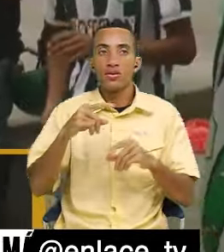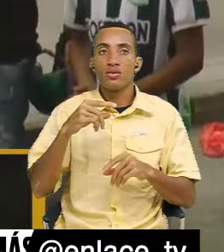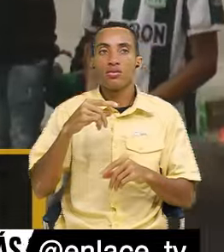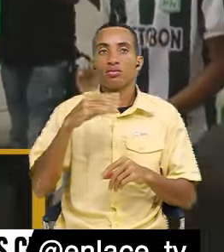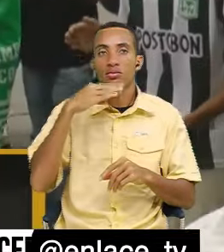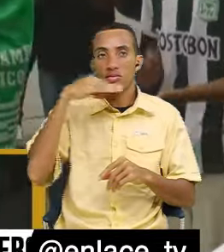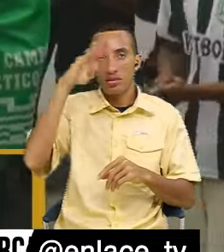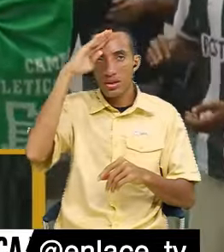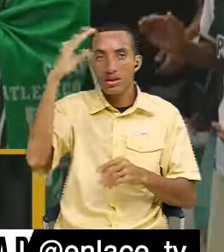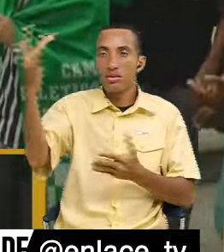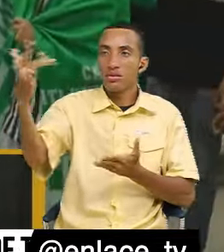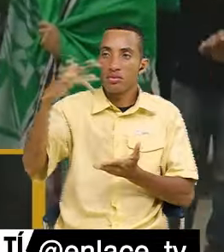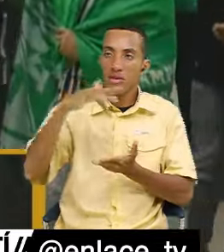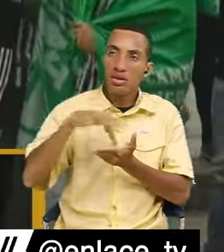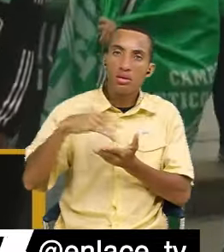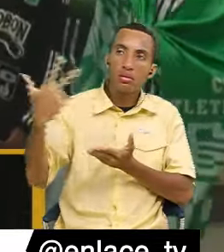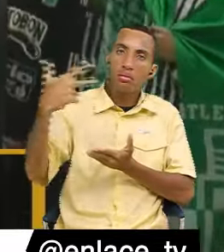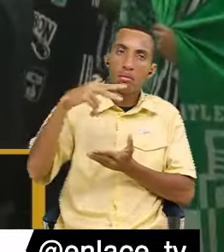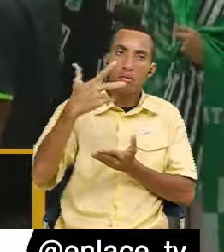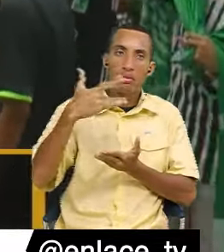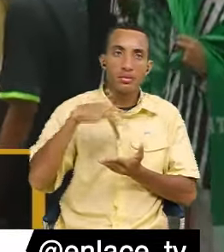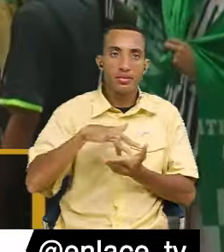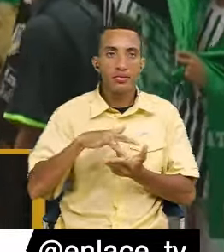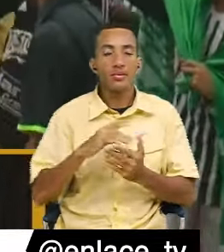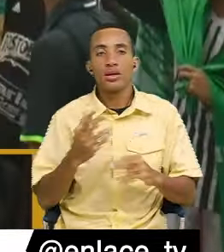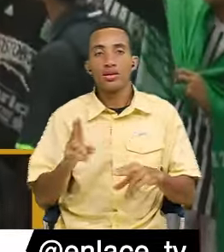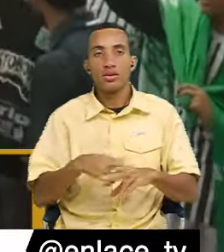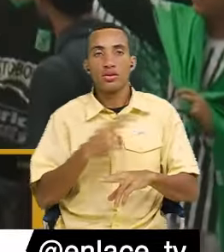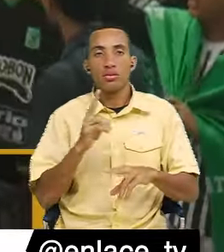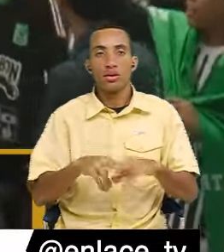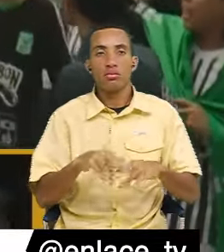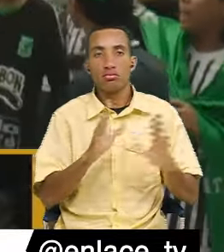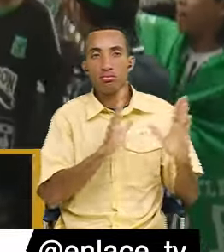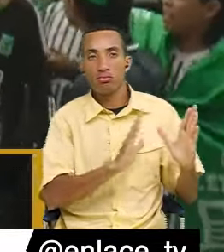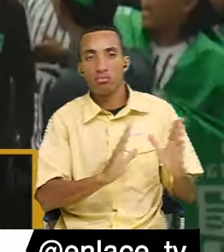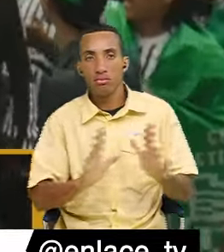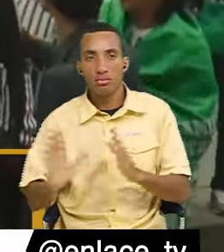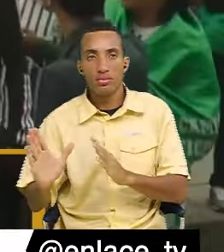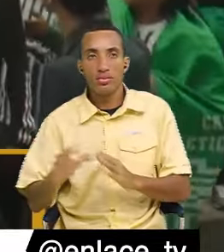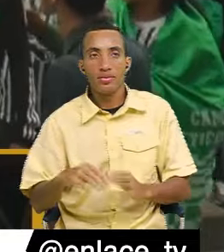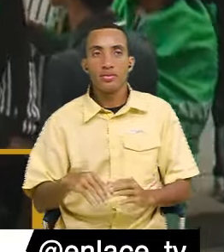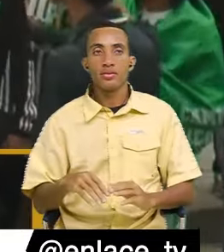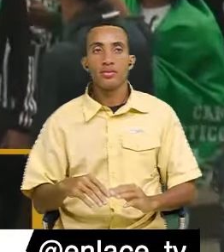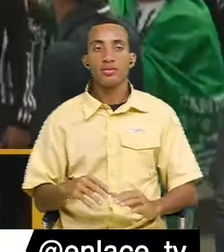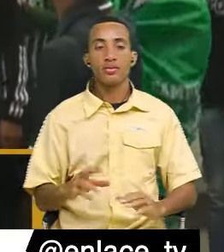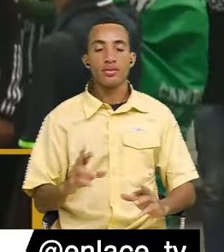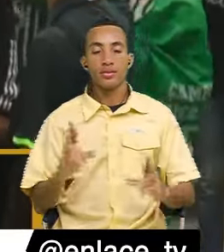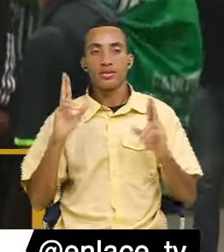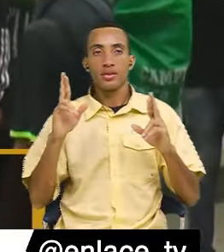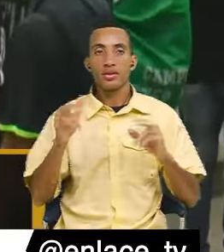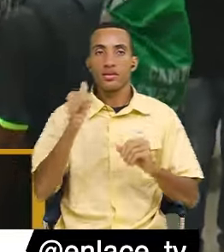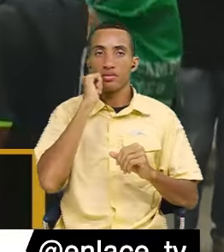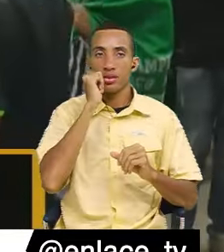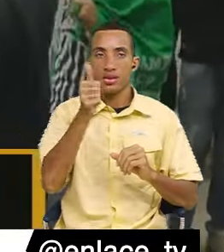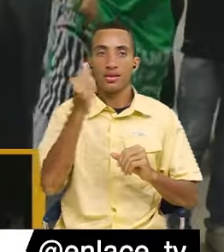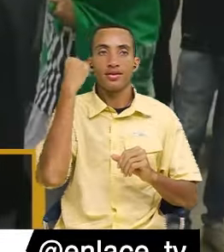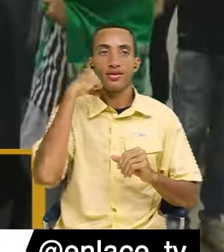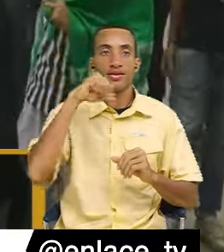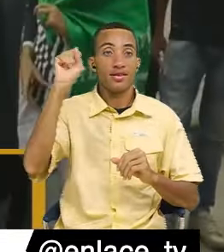hay unos que están llegando hasta ahorita. Completa normalidad, esperamos en el desarrollo de este encuentro. Pues esperamos mañana que el equipo gane, con el favor de